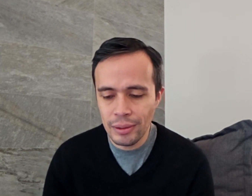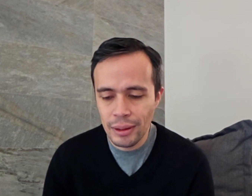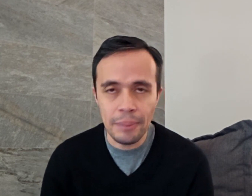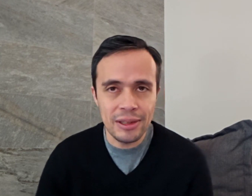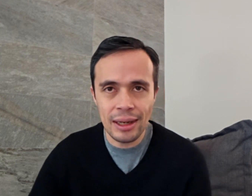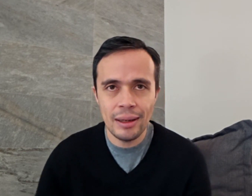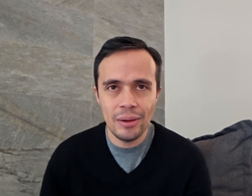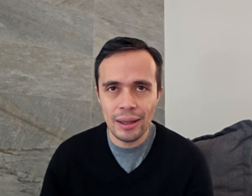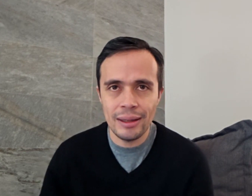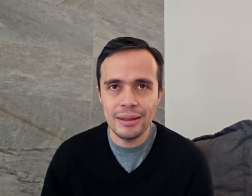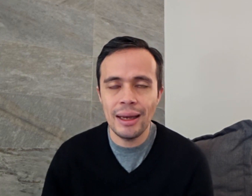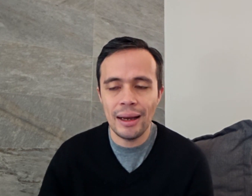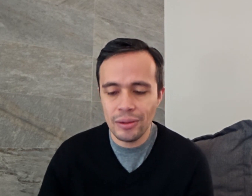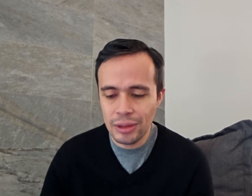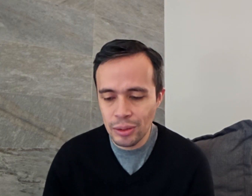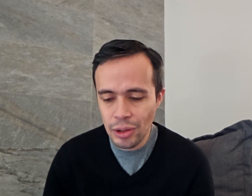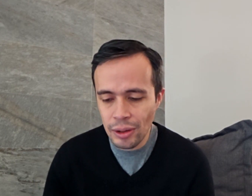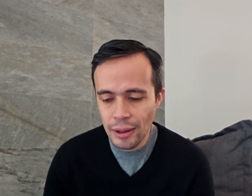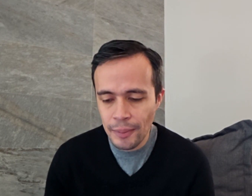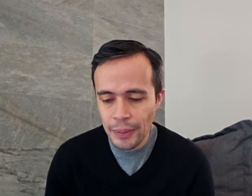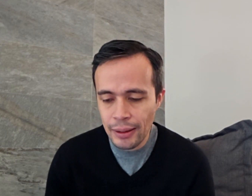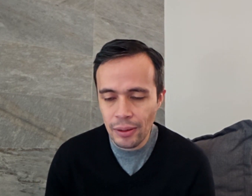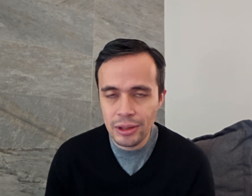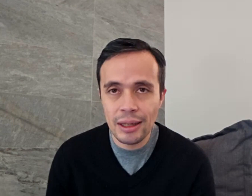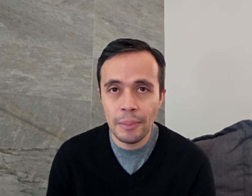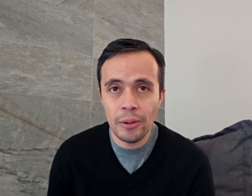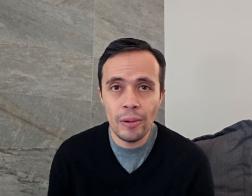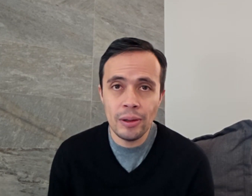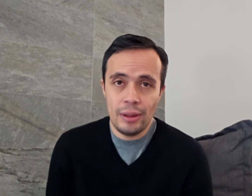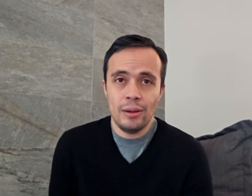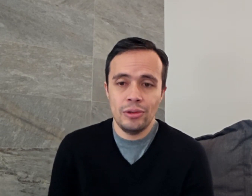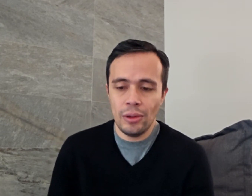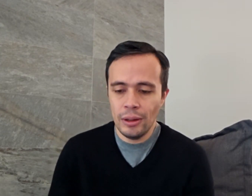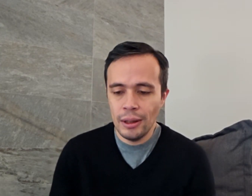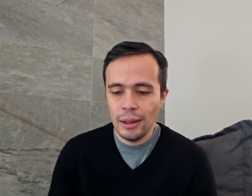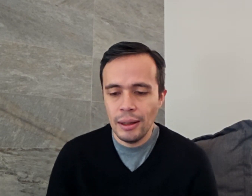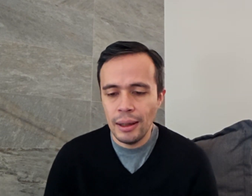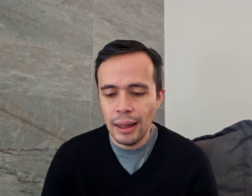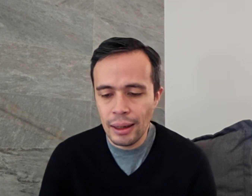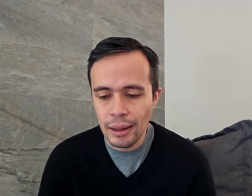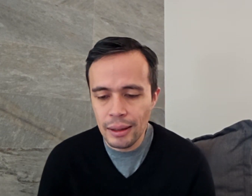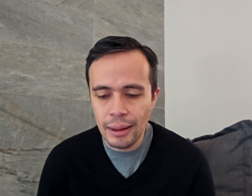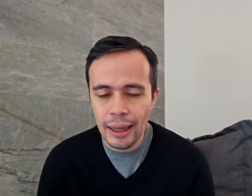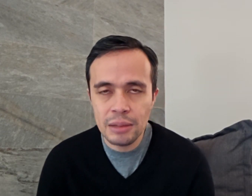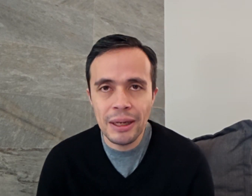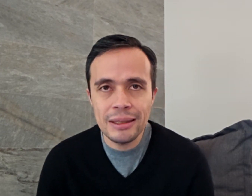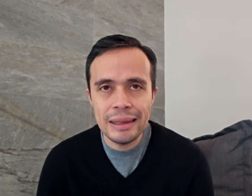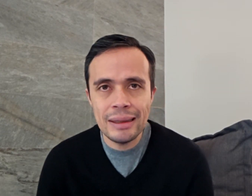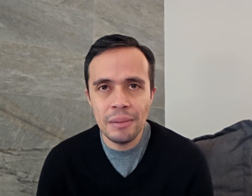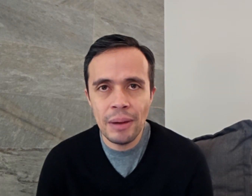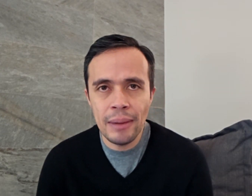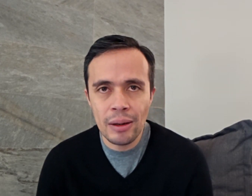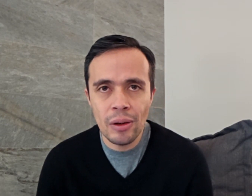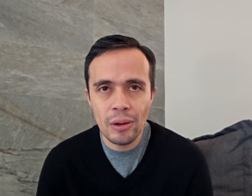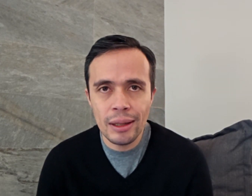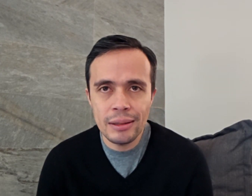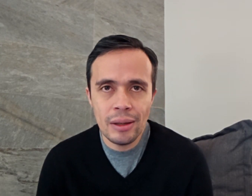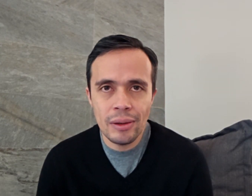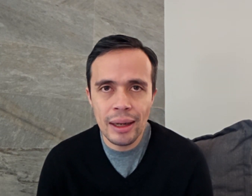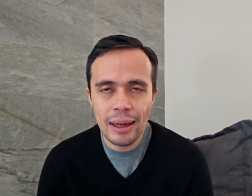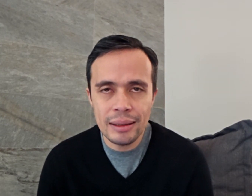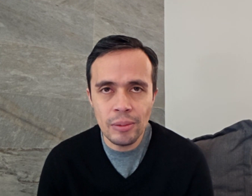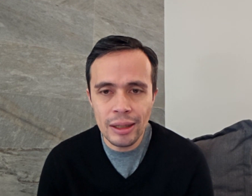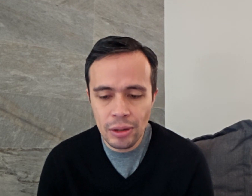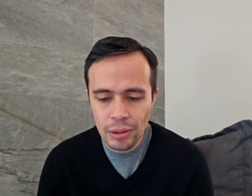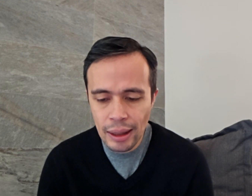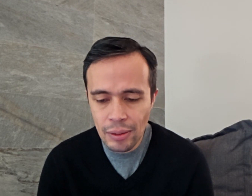público, ¿no? A pesar de lo que decía la Constitución. Entonces era puro cuento. Incluso el expresidente del PAN, Marco Cortés,